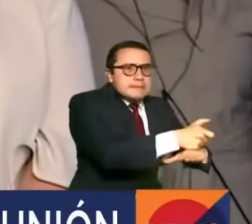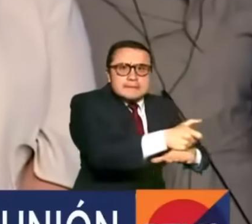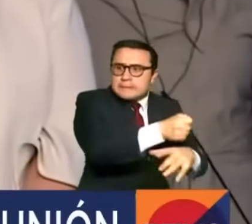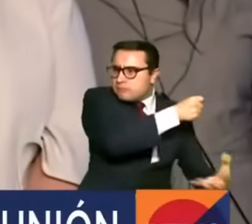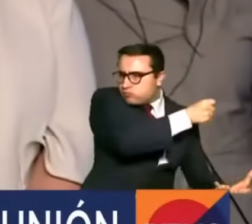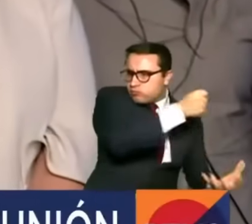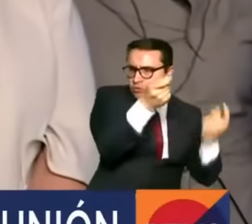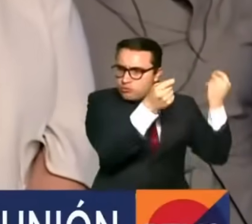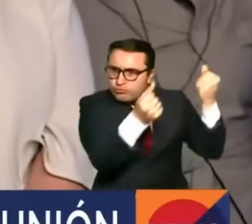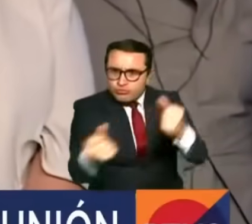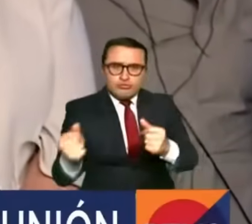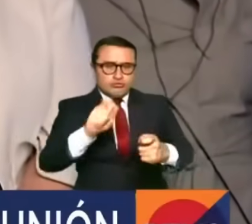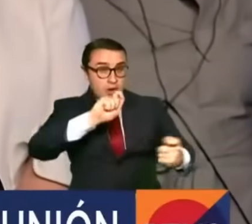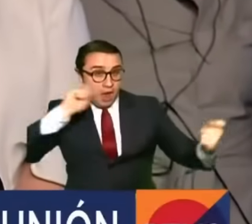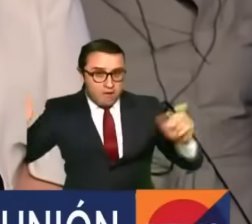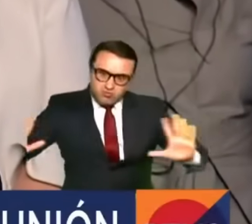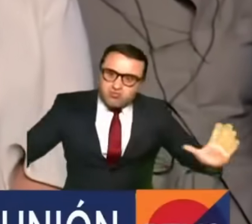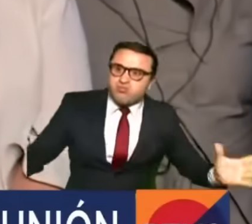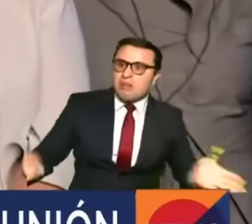social y no las movió?